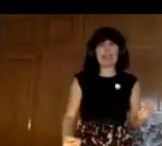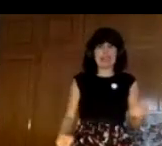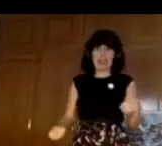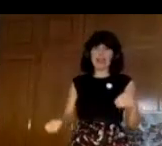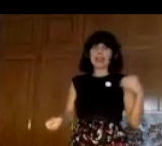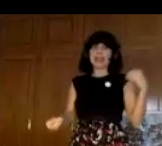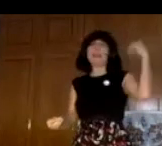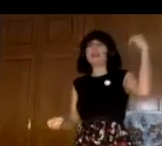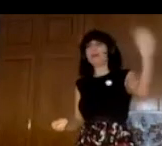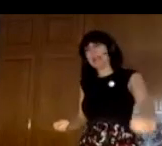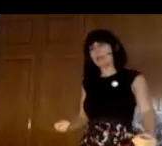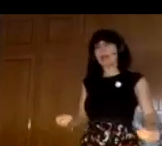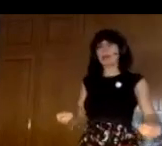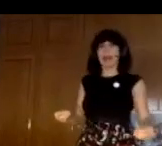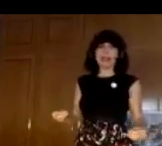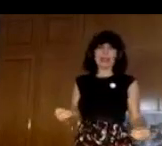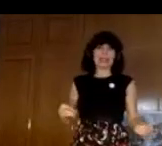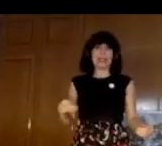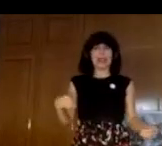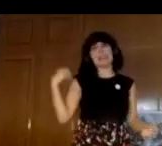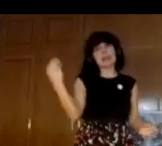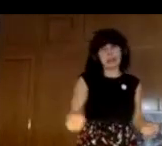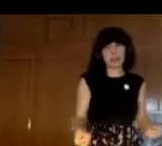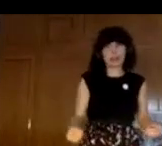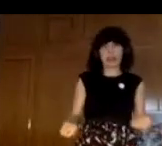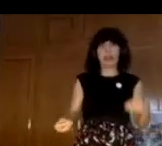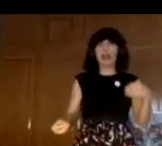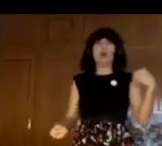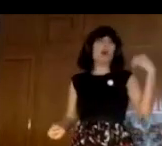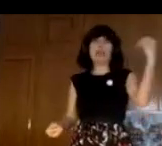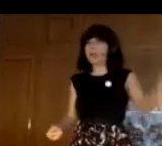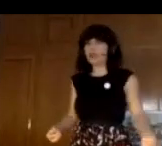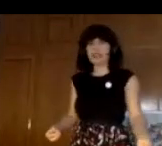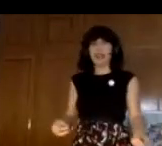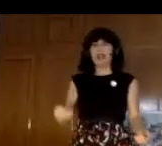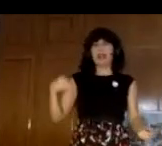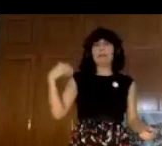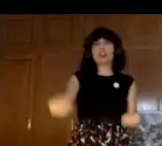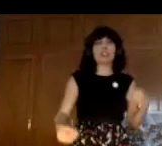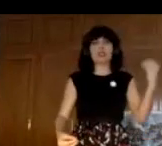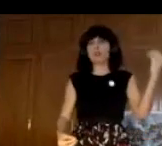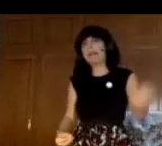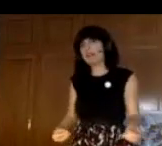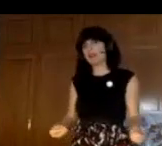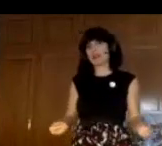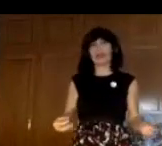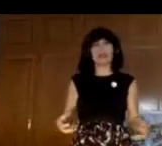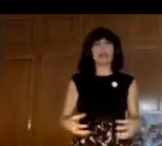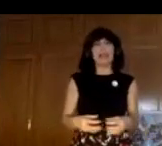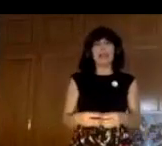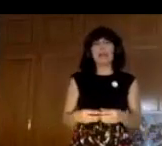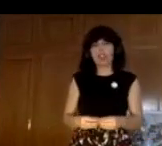familia genial que ha ayudado a alguien que es genial, que ha venido de fuera. O tenemos amigos que sus padres los